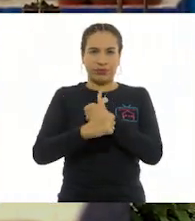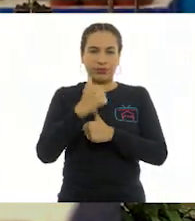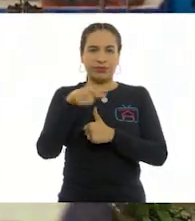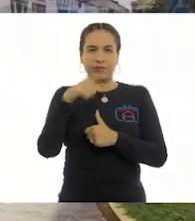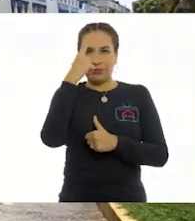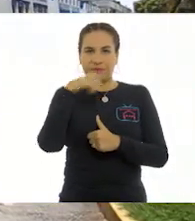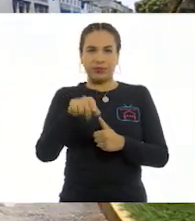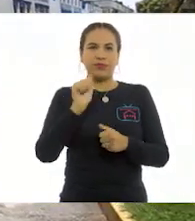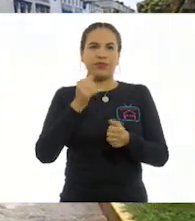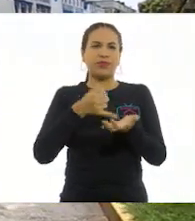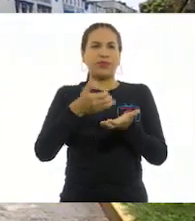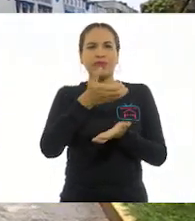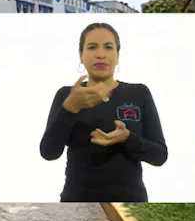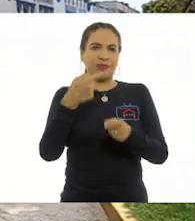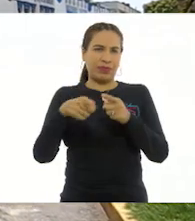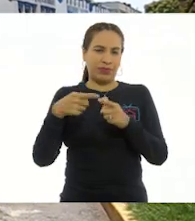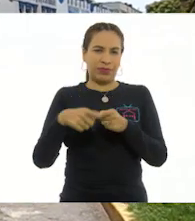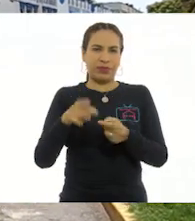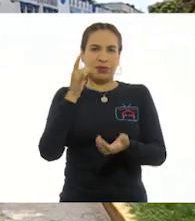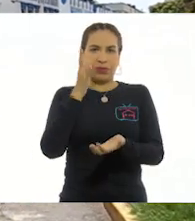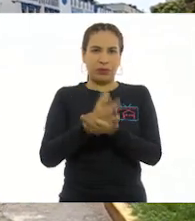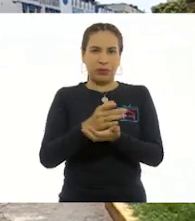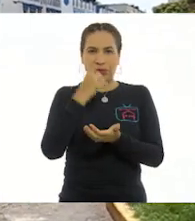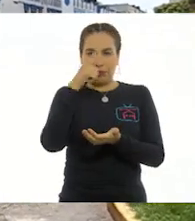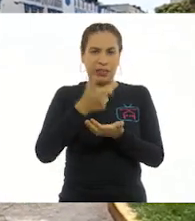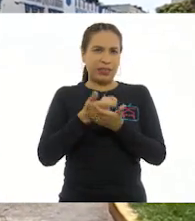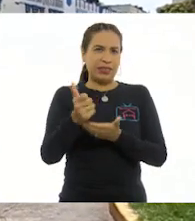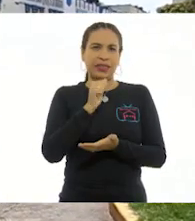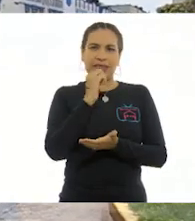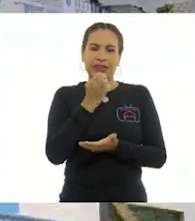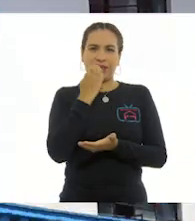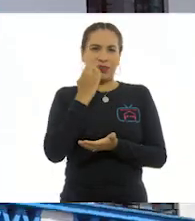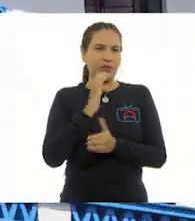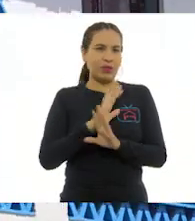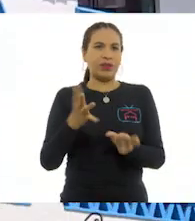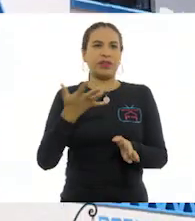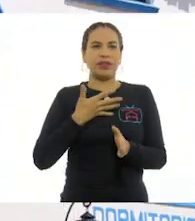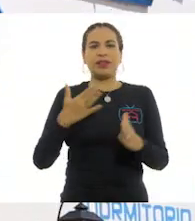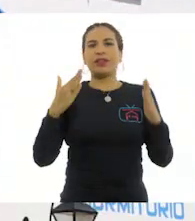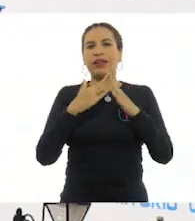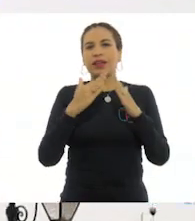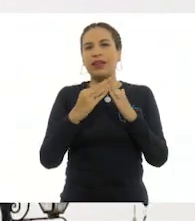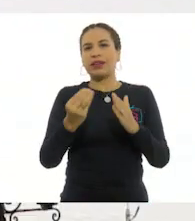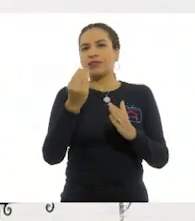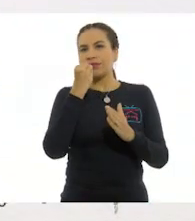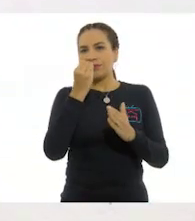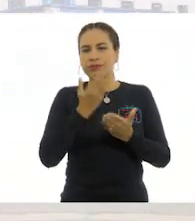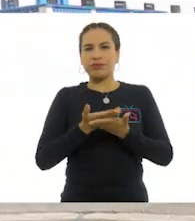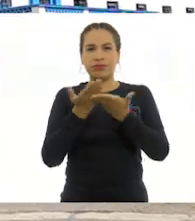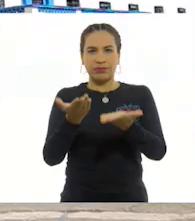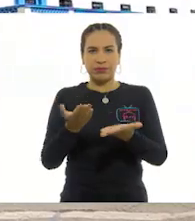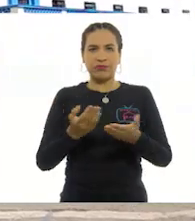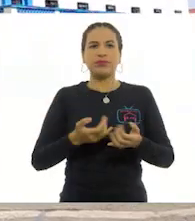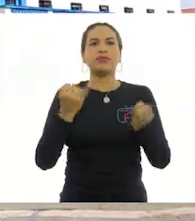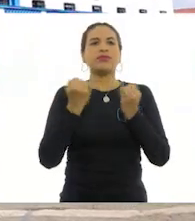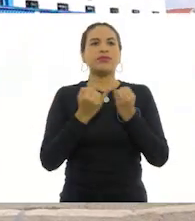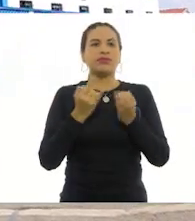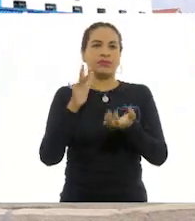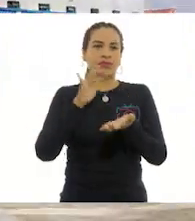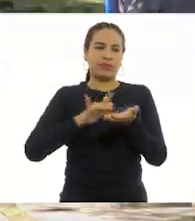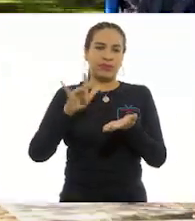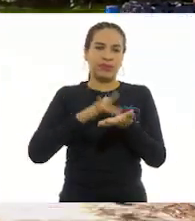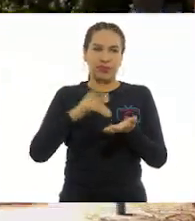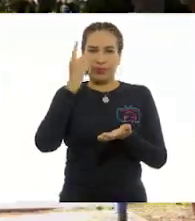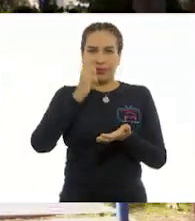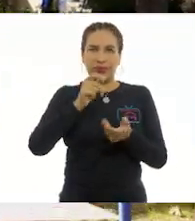con la agronomía. Y no nada más no pagan nada de colegiatura, sino que tienen casa, sustento, comida y apoyo de